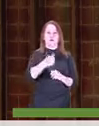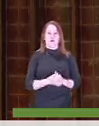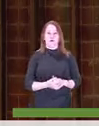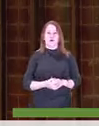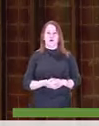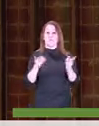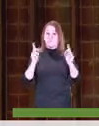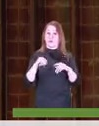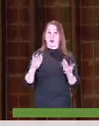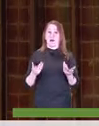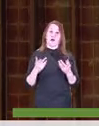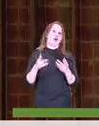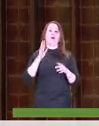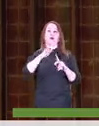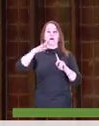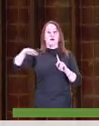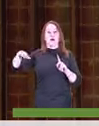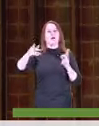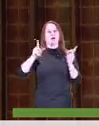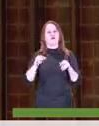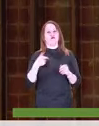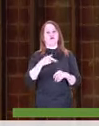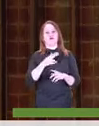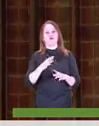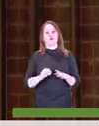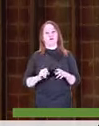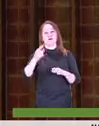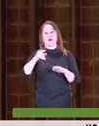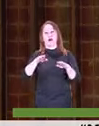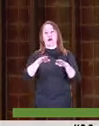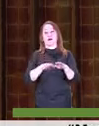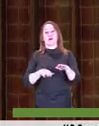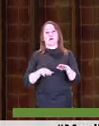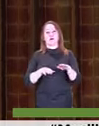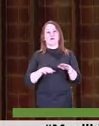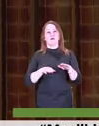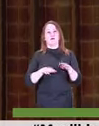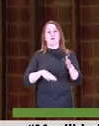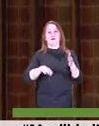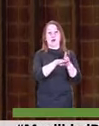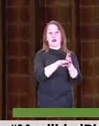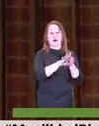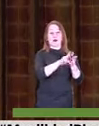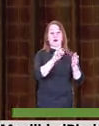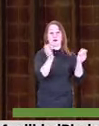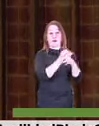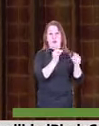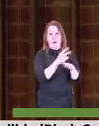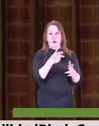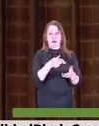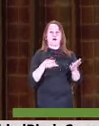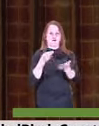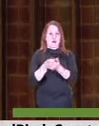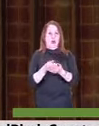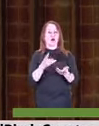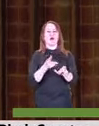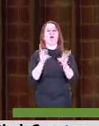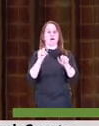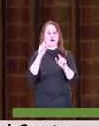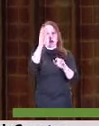igual forma, con la terminal abrimos nuestros primeros puntos de parqueo en vía, parqueo pago en vía. Vamos a seguir trabajando en este concepto